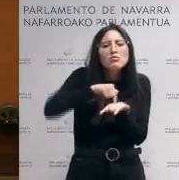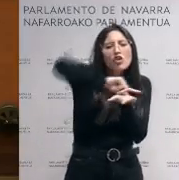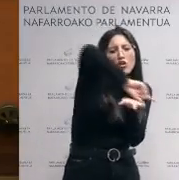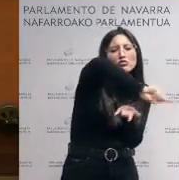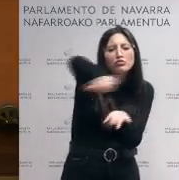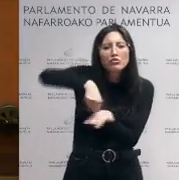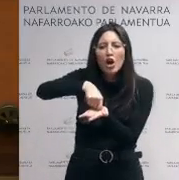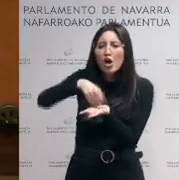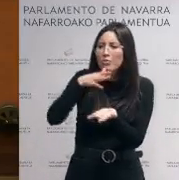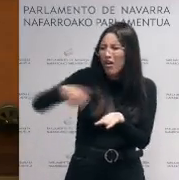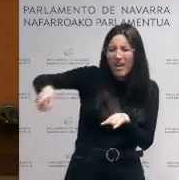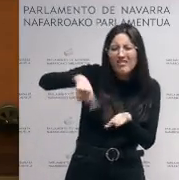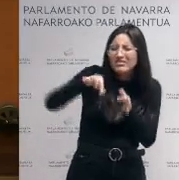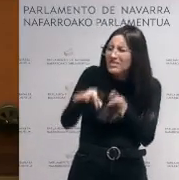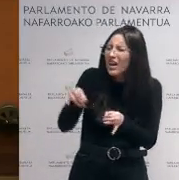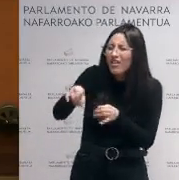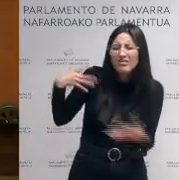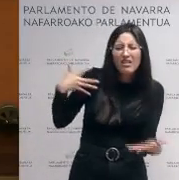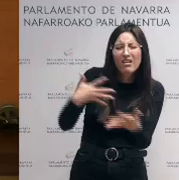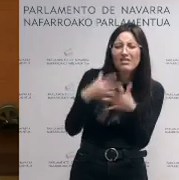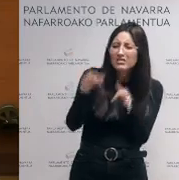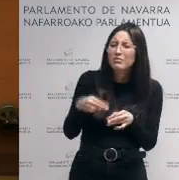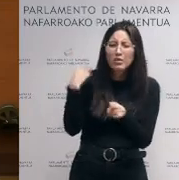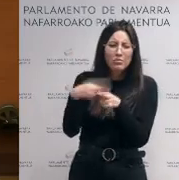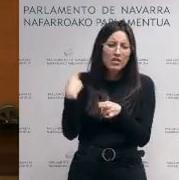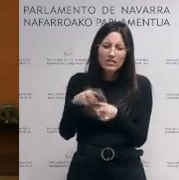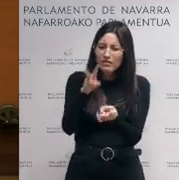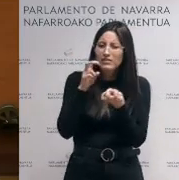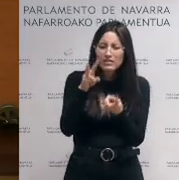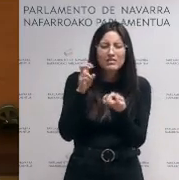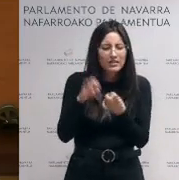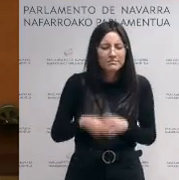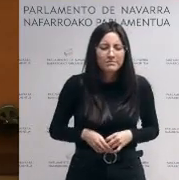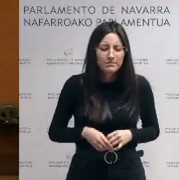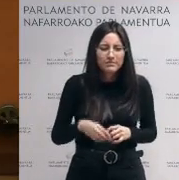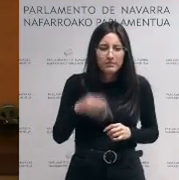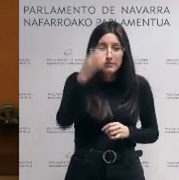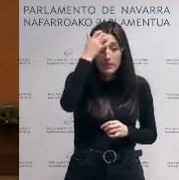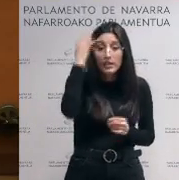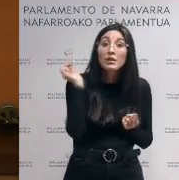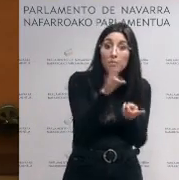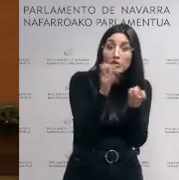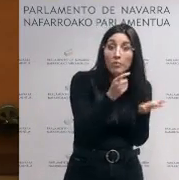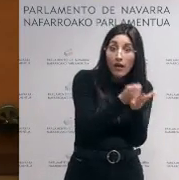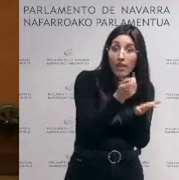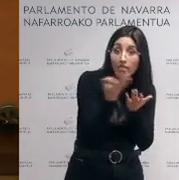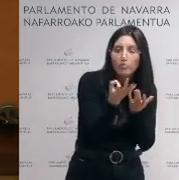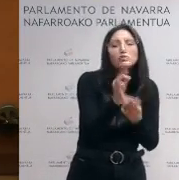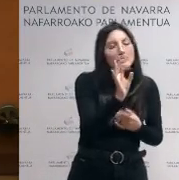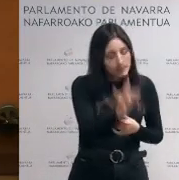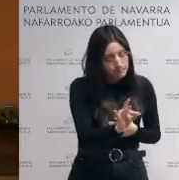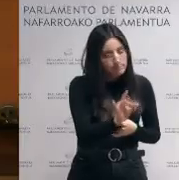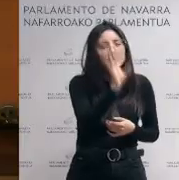anclados ustedes desde hace mucho tiempo con esta política fiscal. ¿Se deben pagar impuestos? Sí, sí, rotundamente